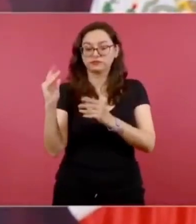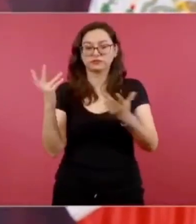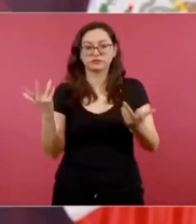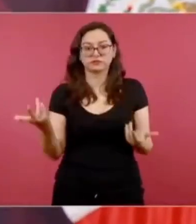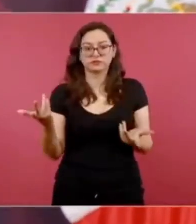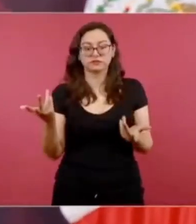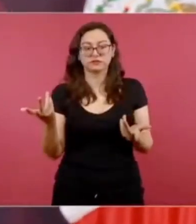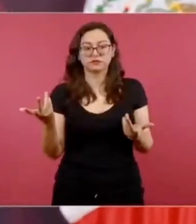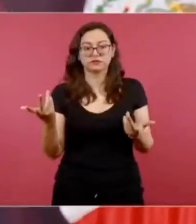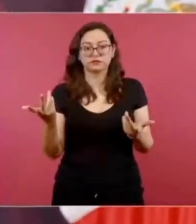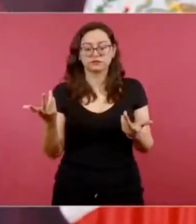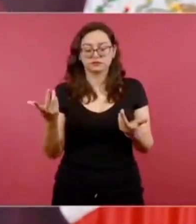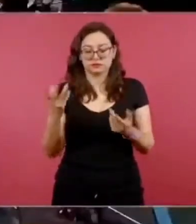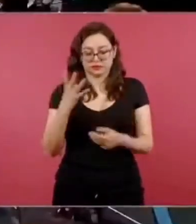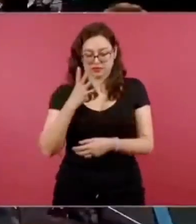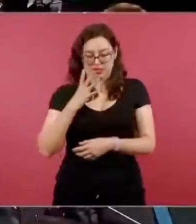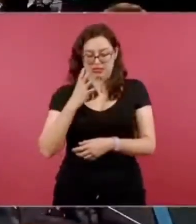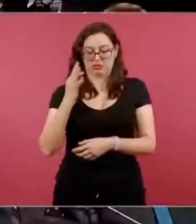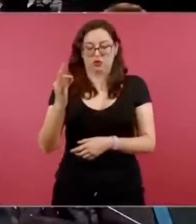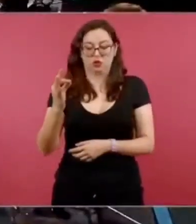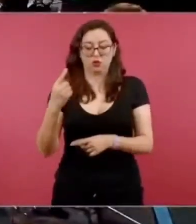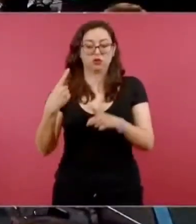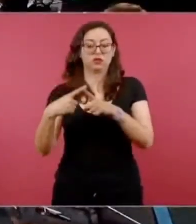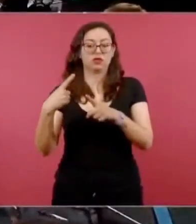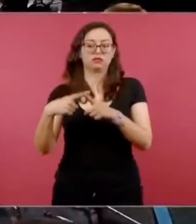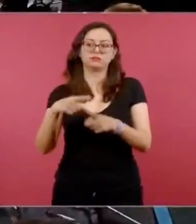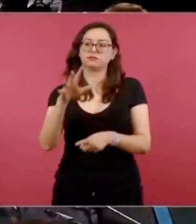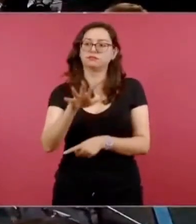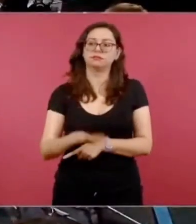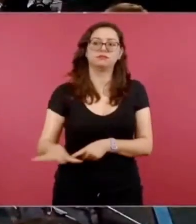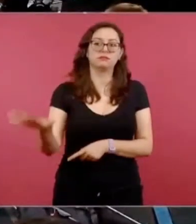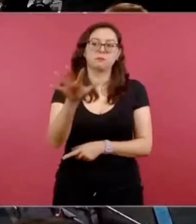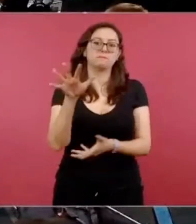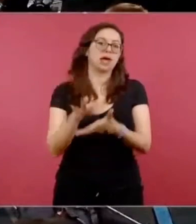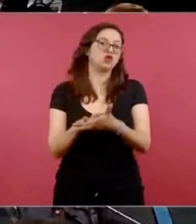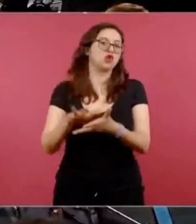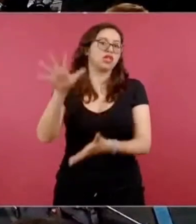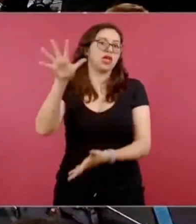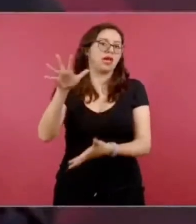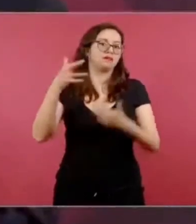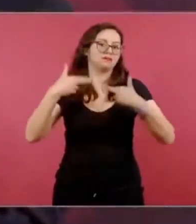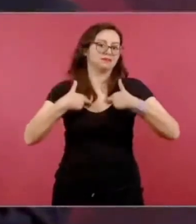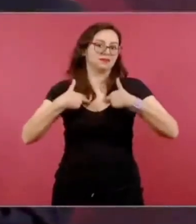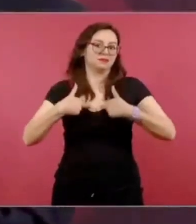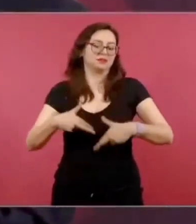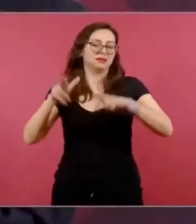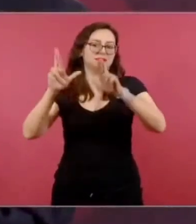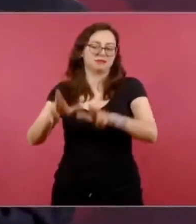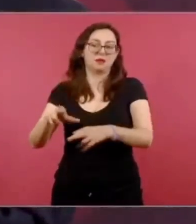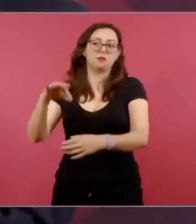pues van a ser representantes del pueblo. Ellos llegaron ahí por el pueblo,